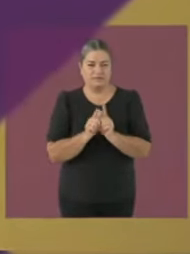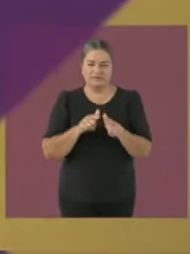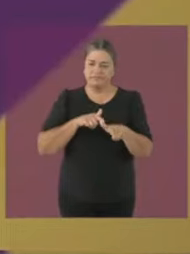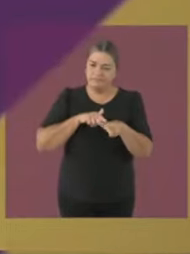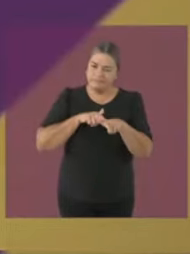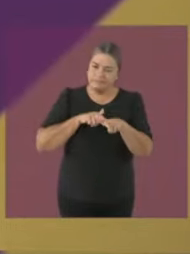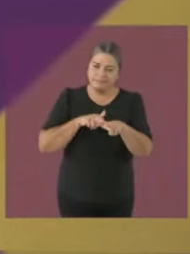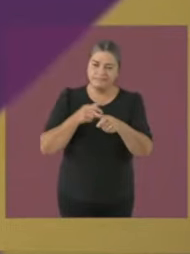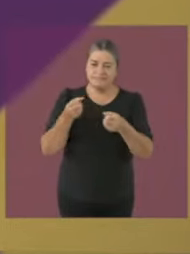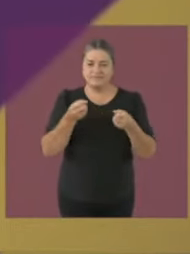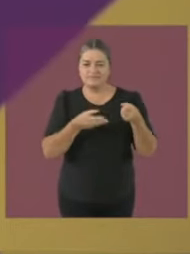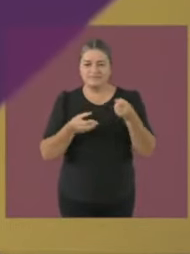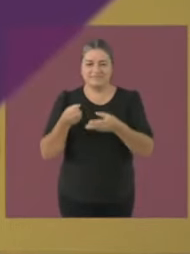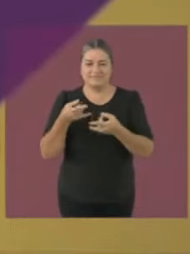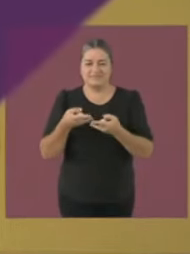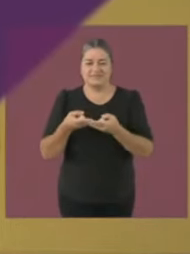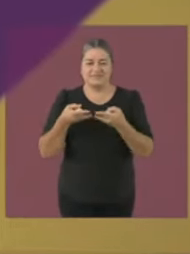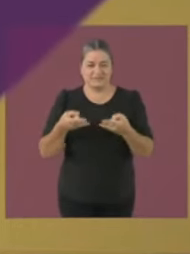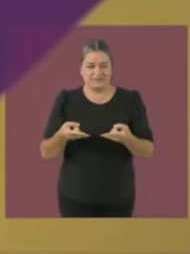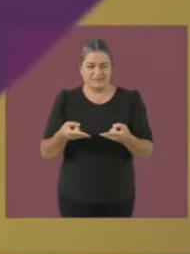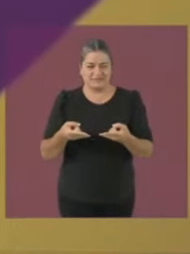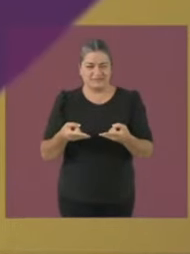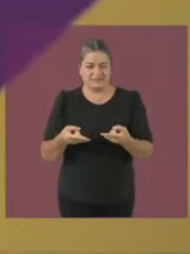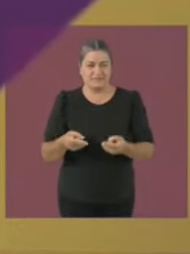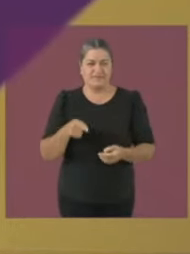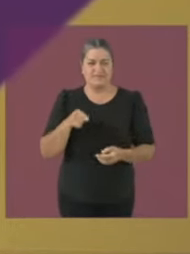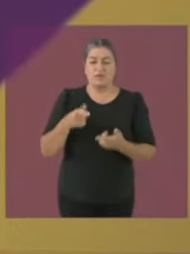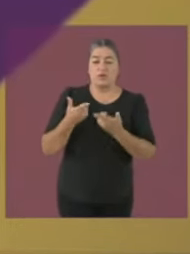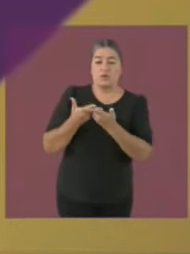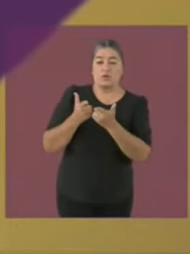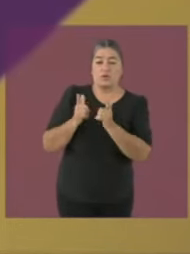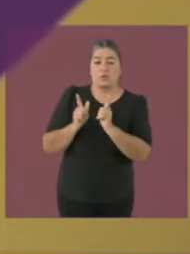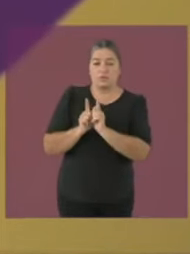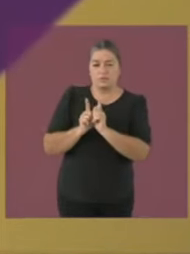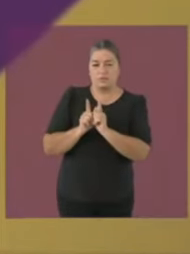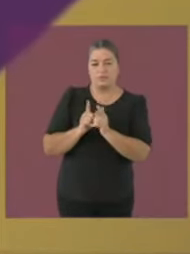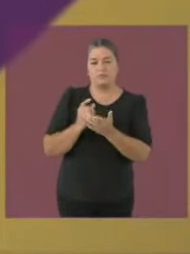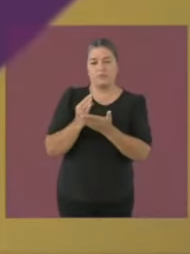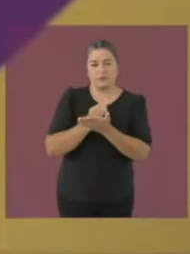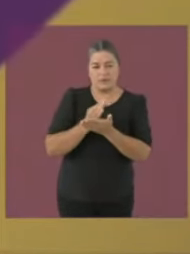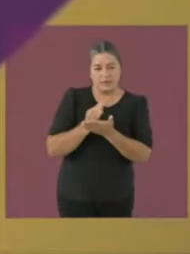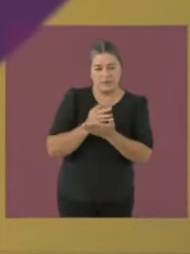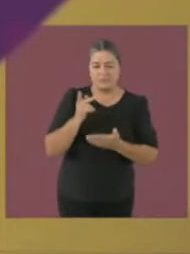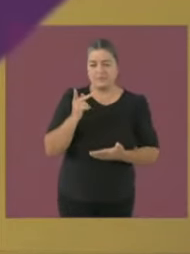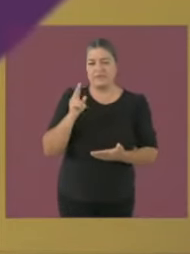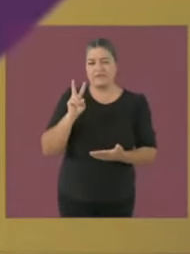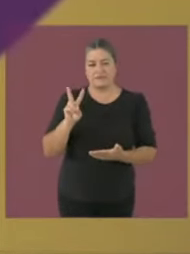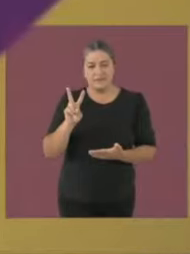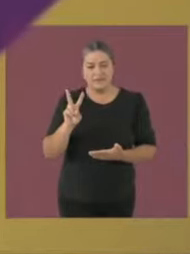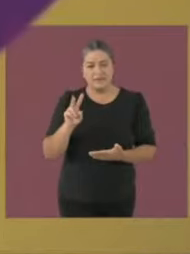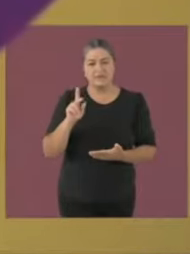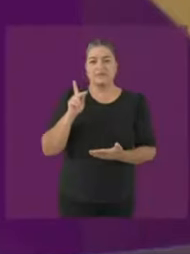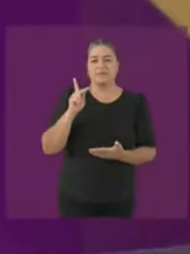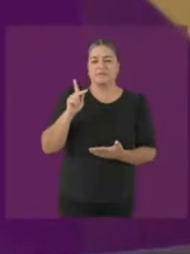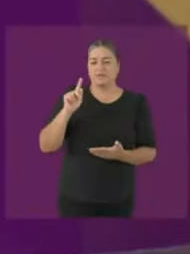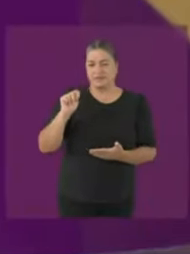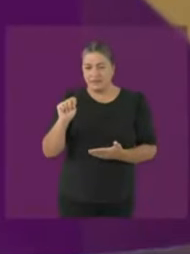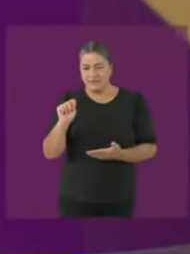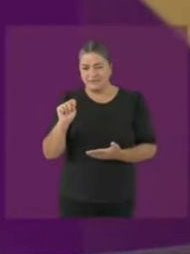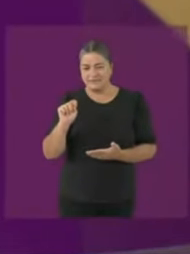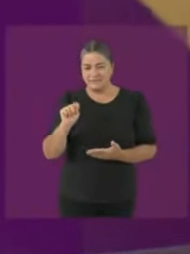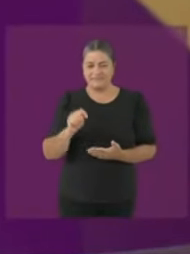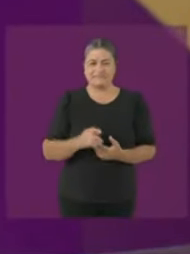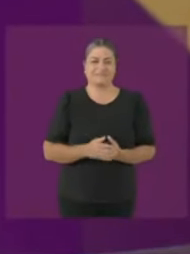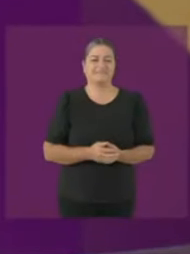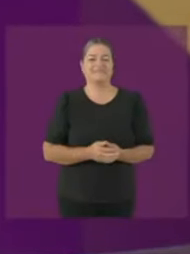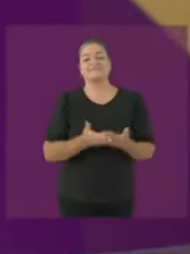partidos Morena y del Trabajo y Verde. Claudia, candidata, muy buenas noches. ¿Qué tal? Muy buenas noches. Buenas Jorge noches Maynes, a todos. Candidato